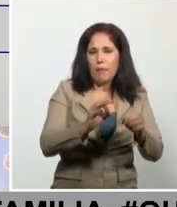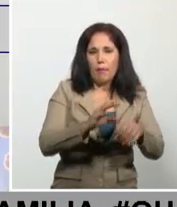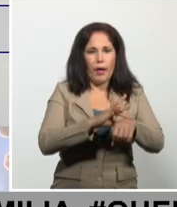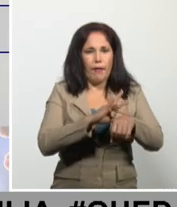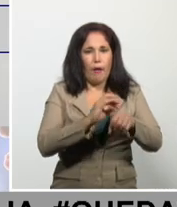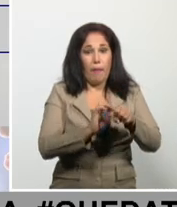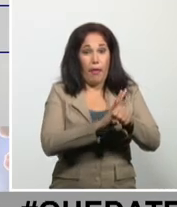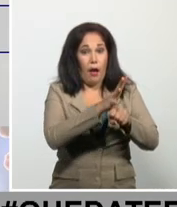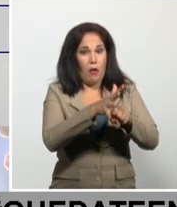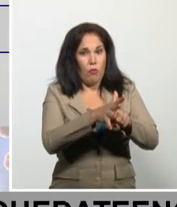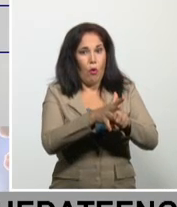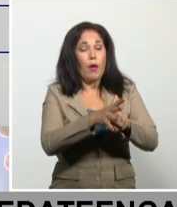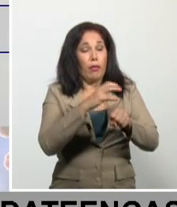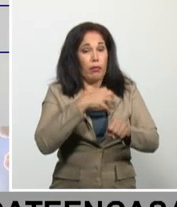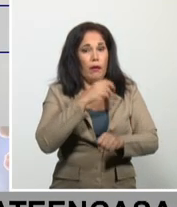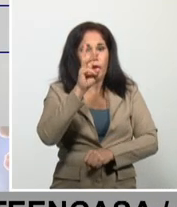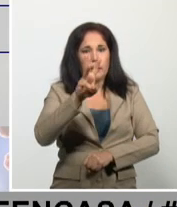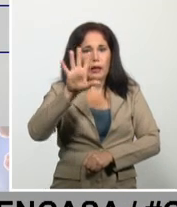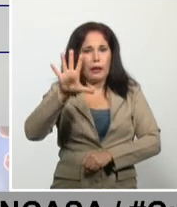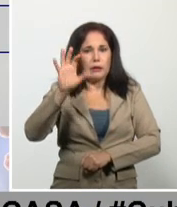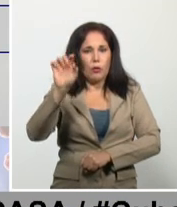enfermedad representa el